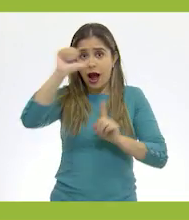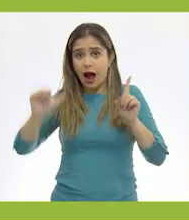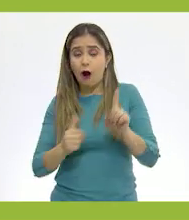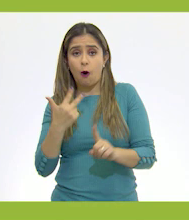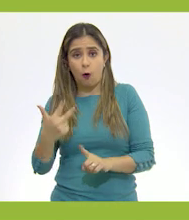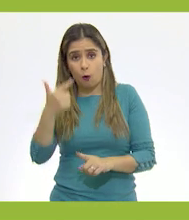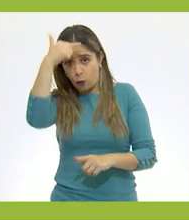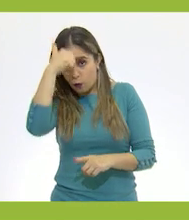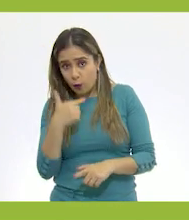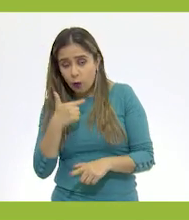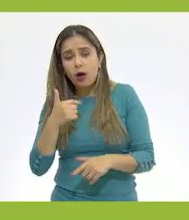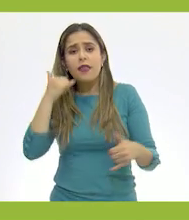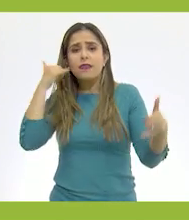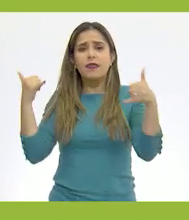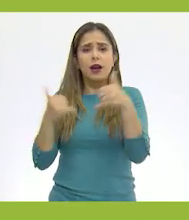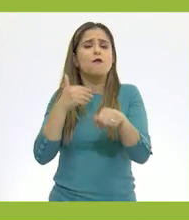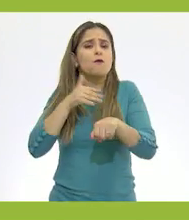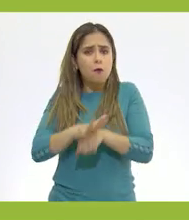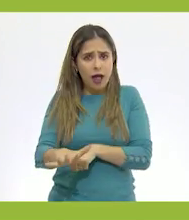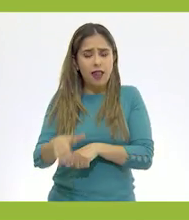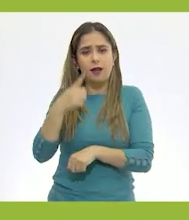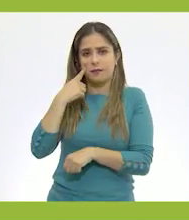20 horas al teléfono